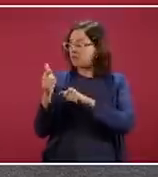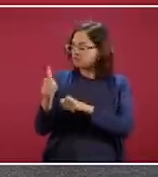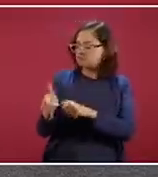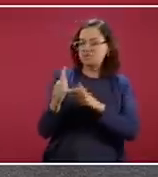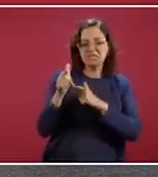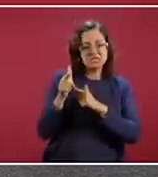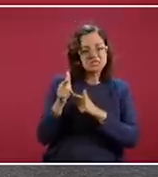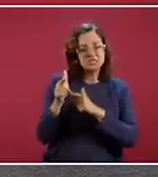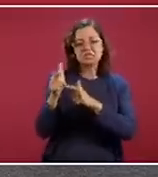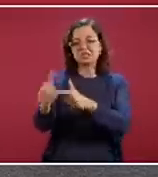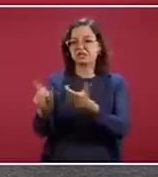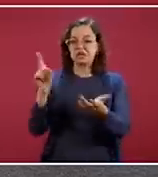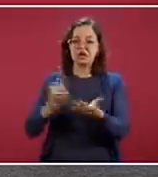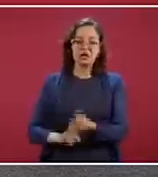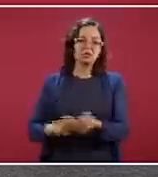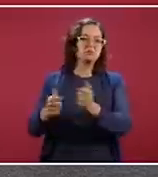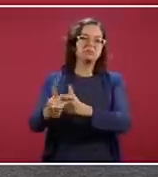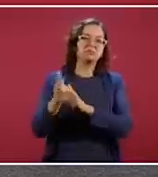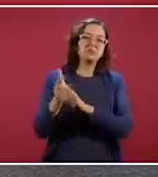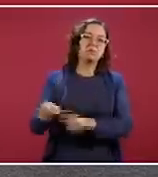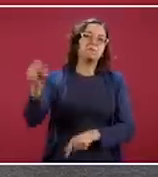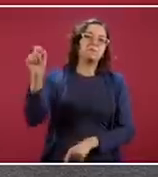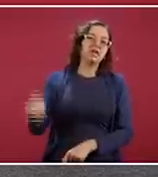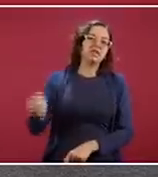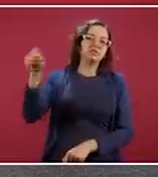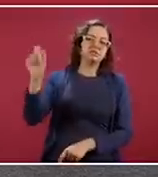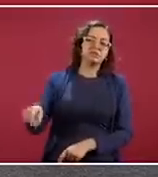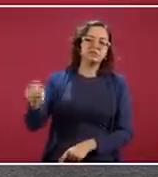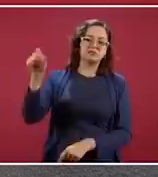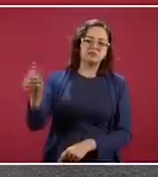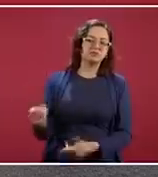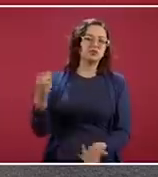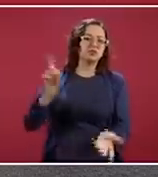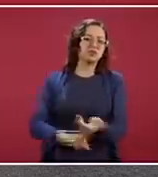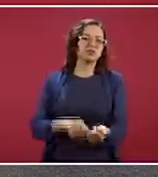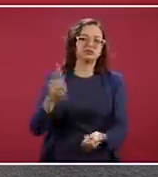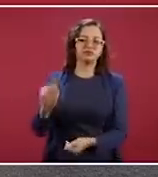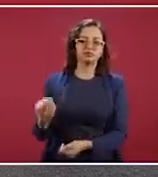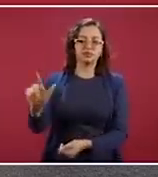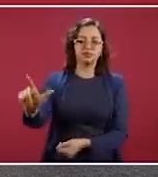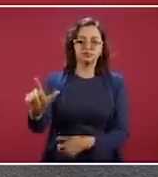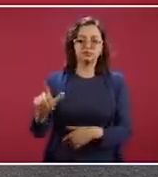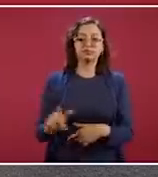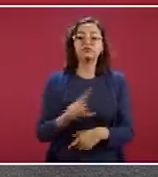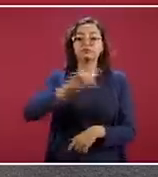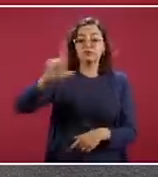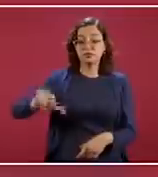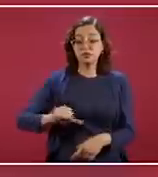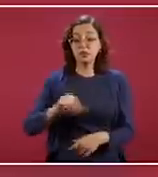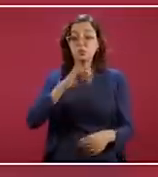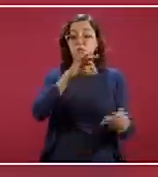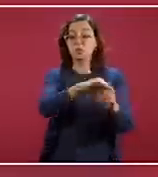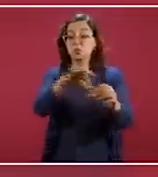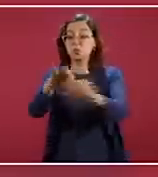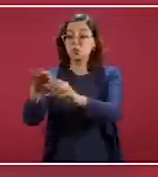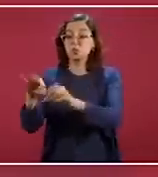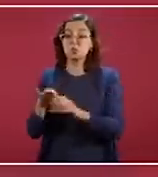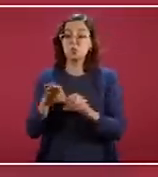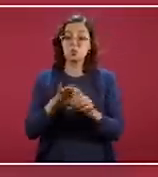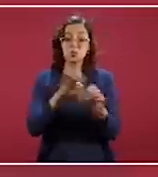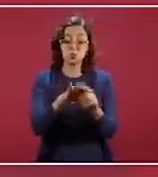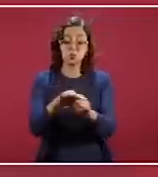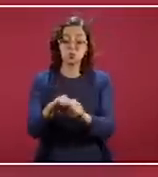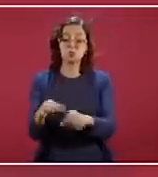sigue como hombre fuerte en Nuevo León y vienen elecciones y le